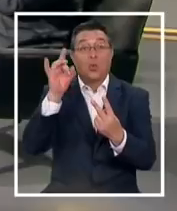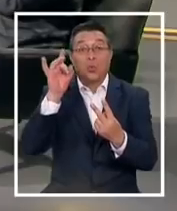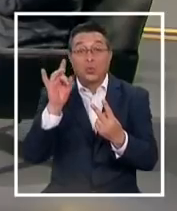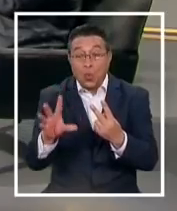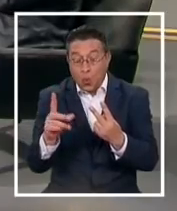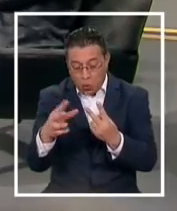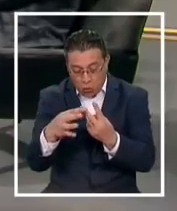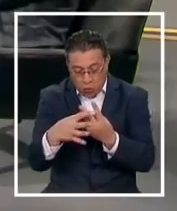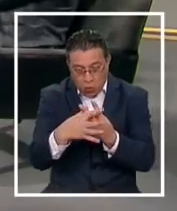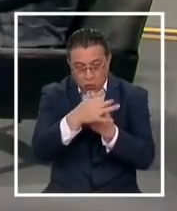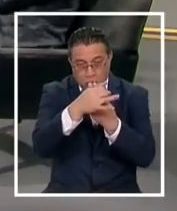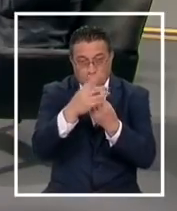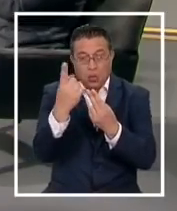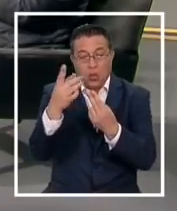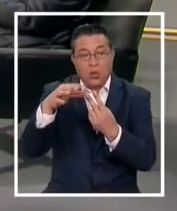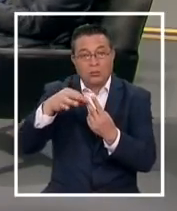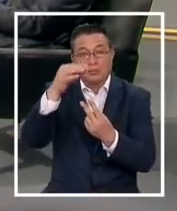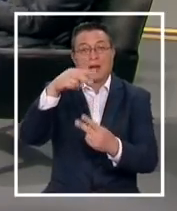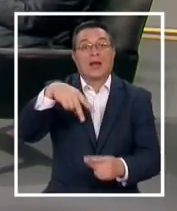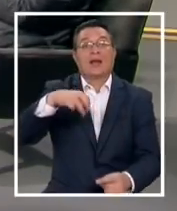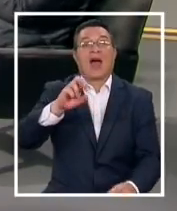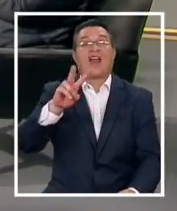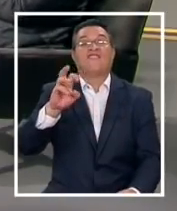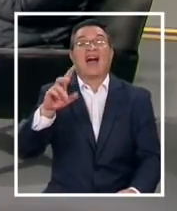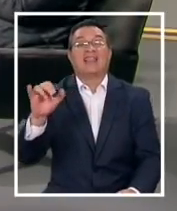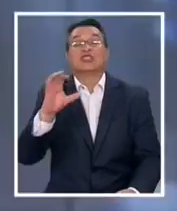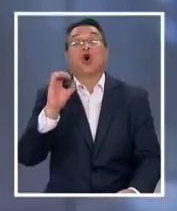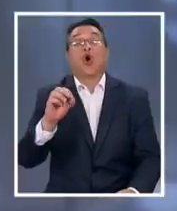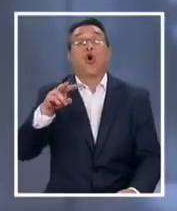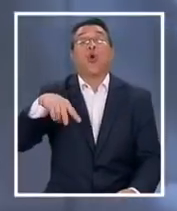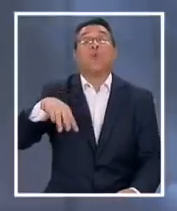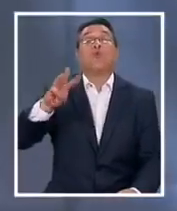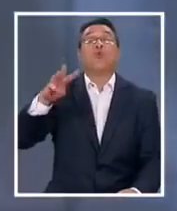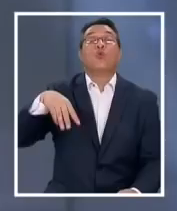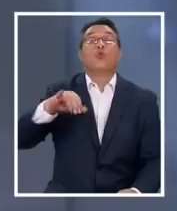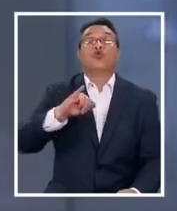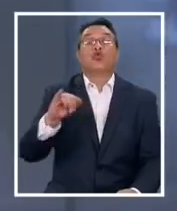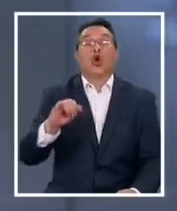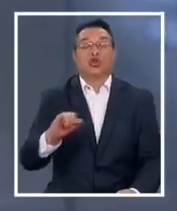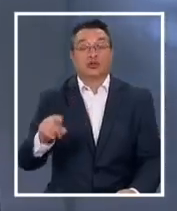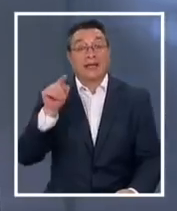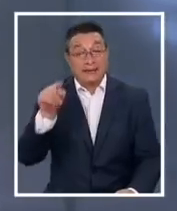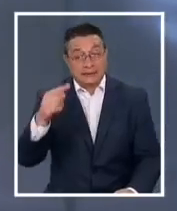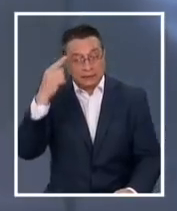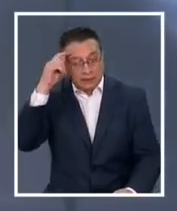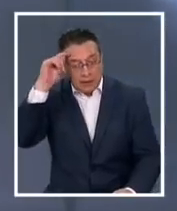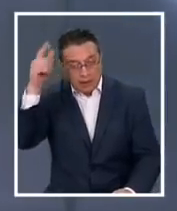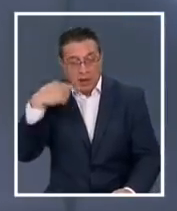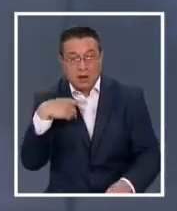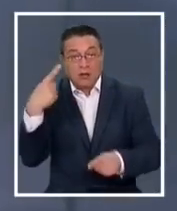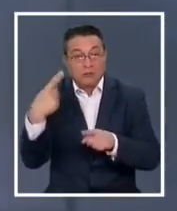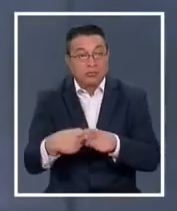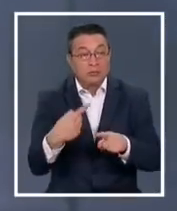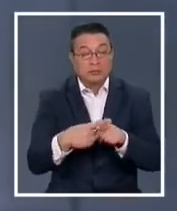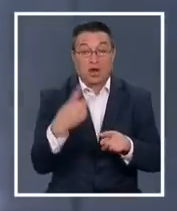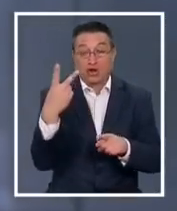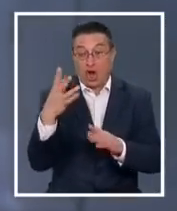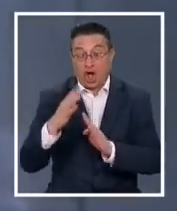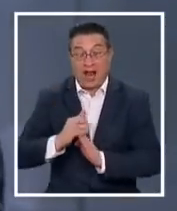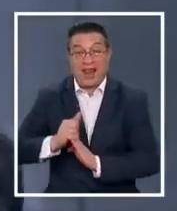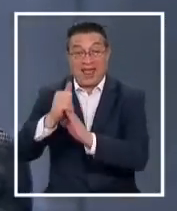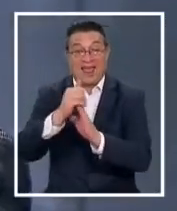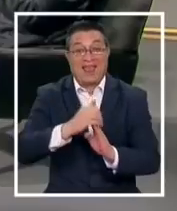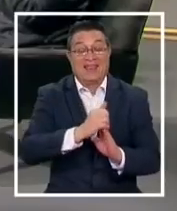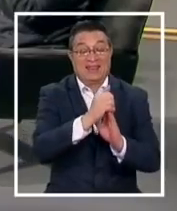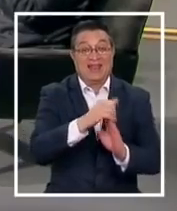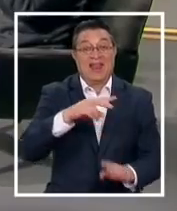solo candidato o candidata, Paula Narváez o Heraldo Muñoz. Porque si esas ideas que compartimos van con dos liderazgos,